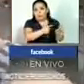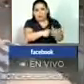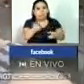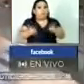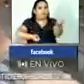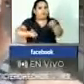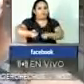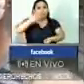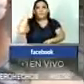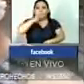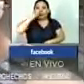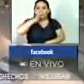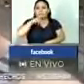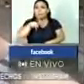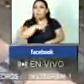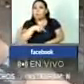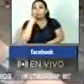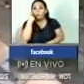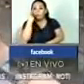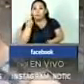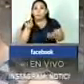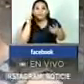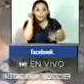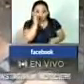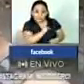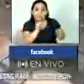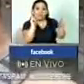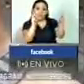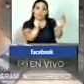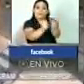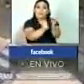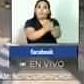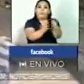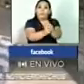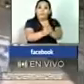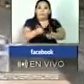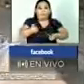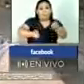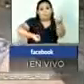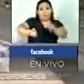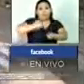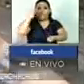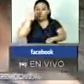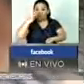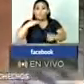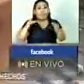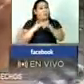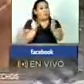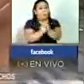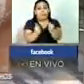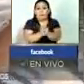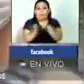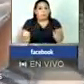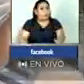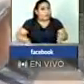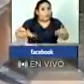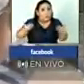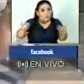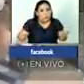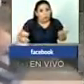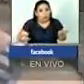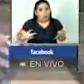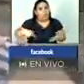tren de aseo. Y en base a esa situación, el tren de aseo es el problema que aquí no tenemos, digamos,